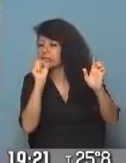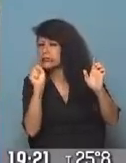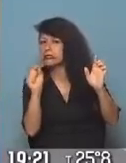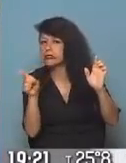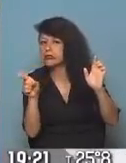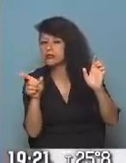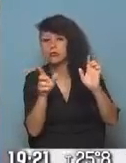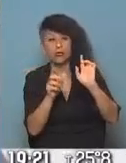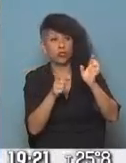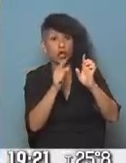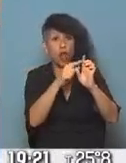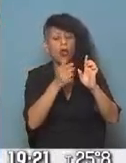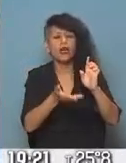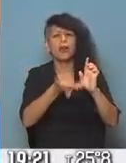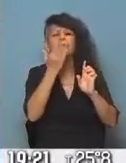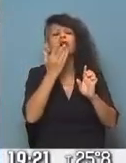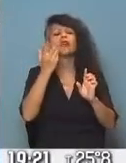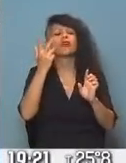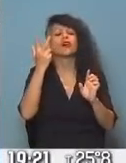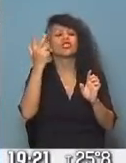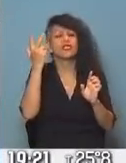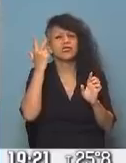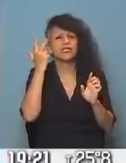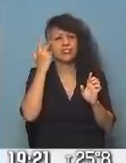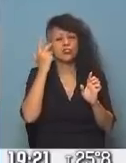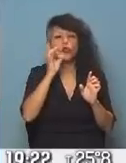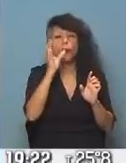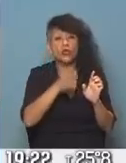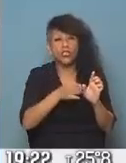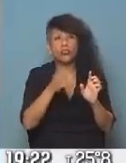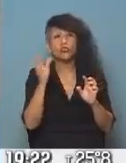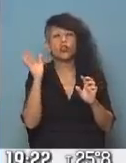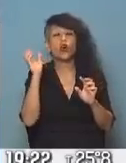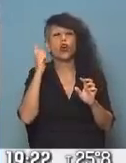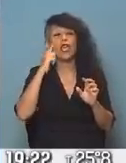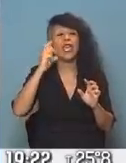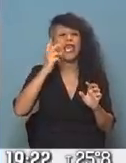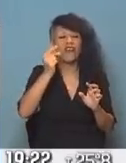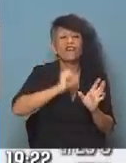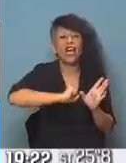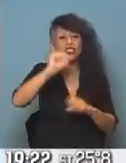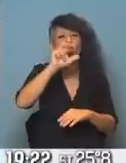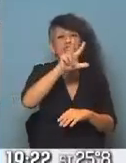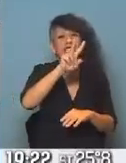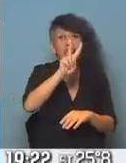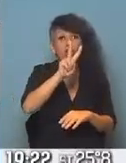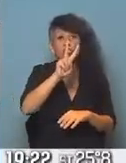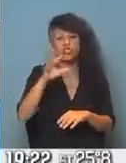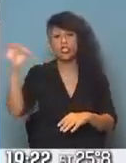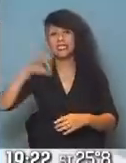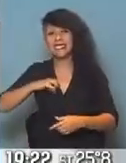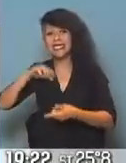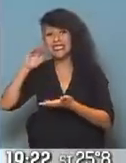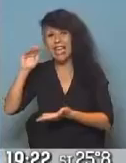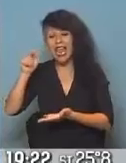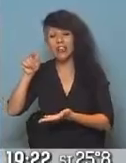movió 118 por ciento la inflación acumulada fue 32 y los salarios van al 17 que esa es la